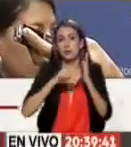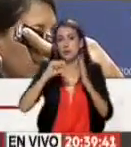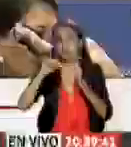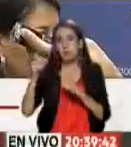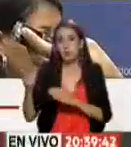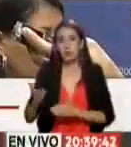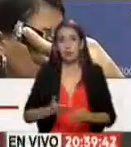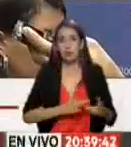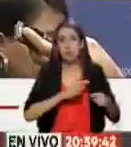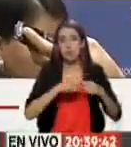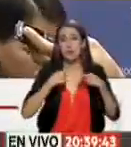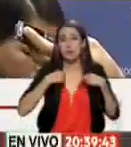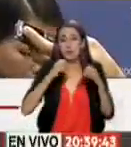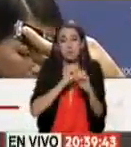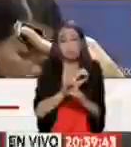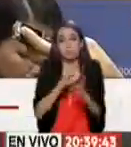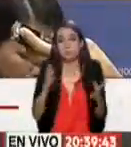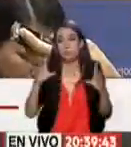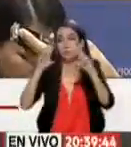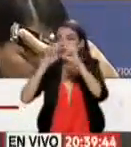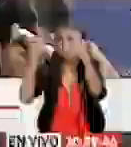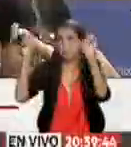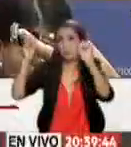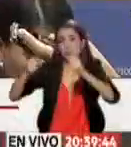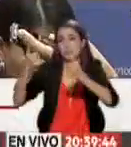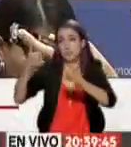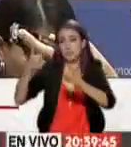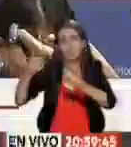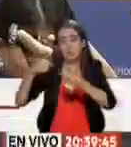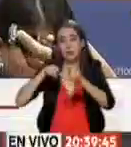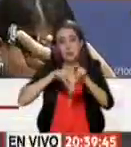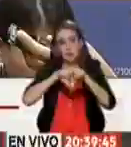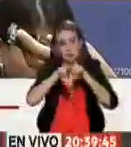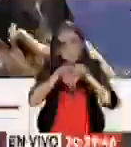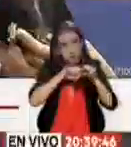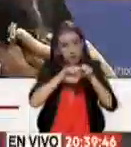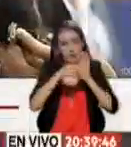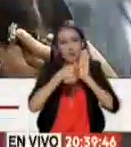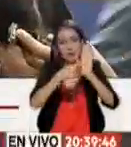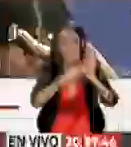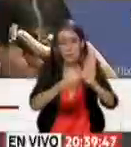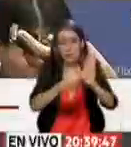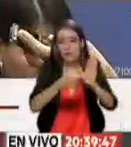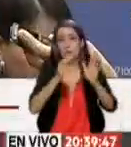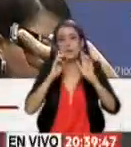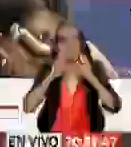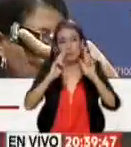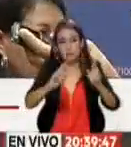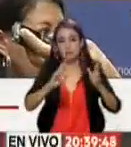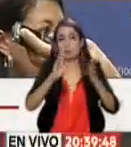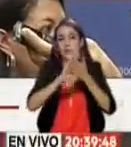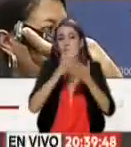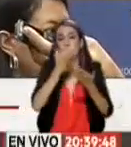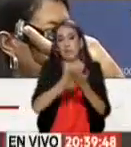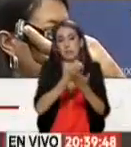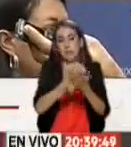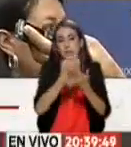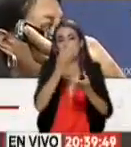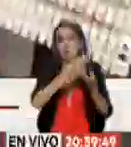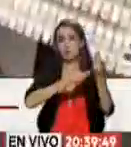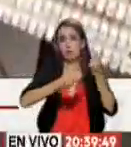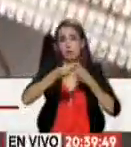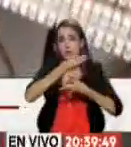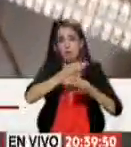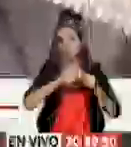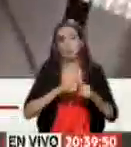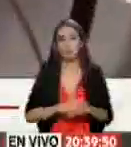impuestos. Entonces, yo no sé si esa empresa va a ser competitiva para poder generar el flujo suficiente para recuperar esa inversión